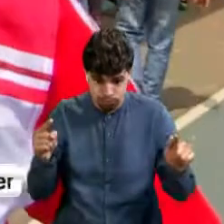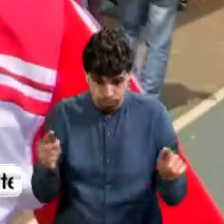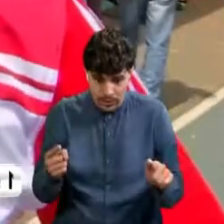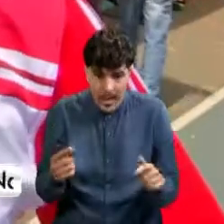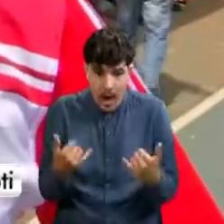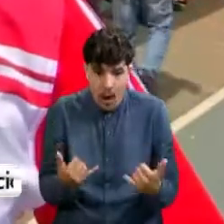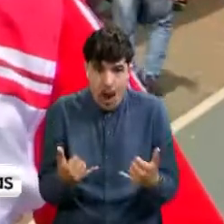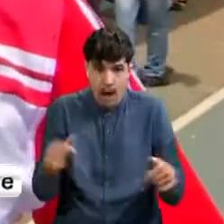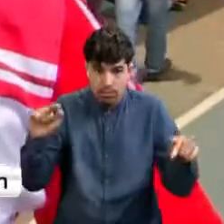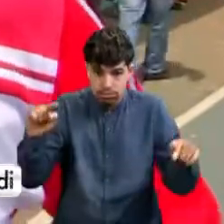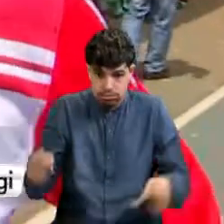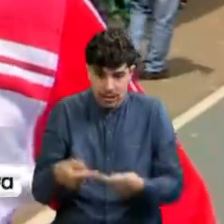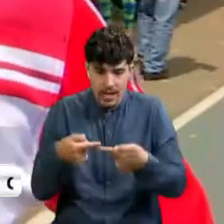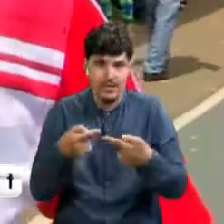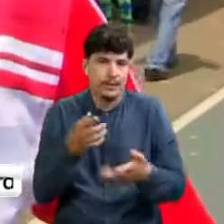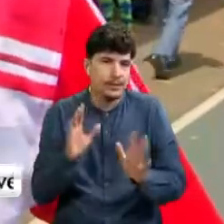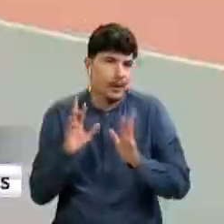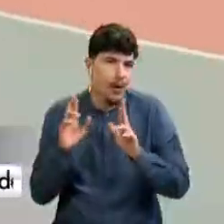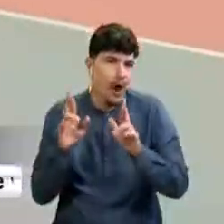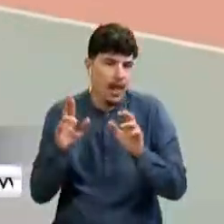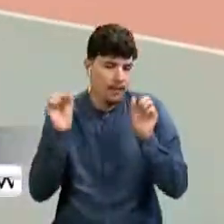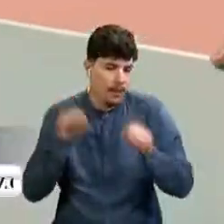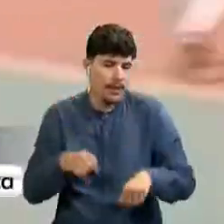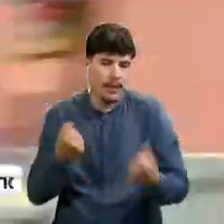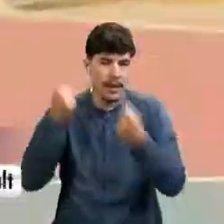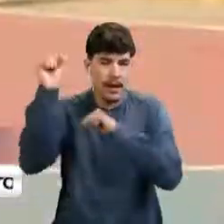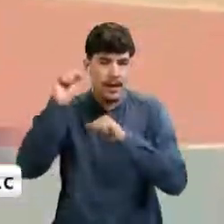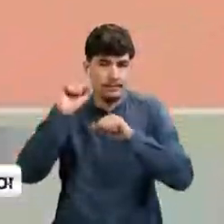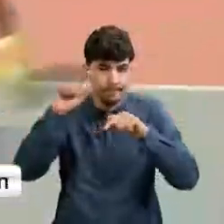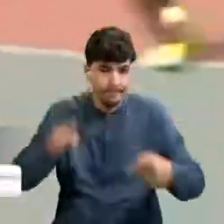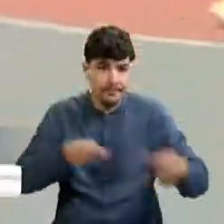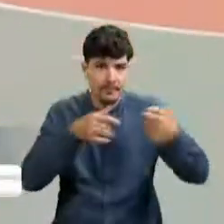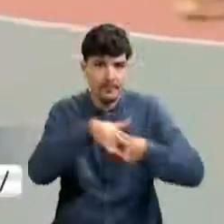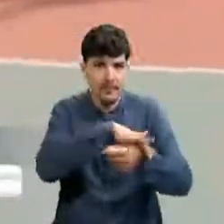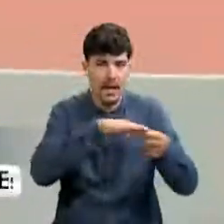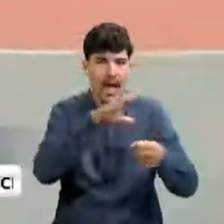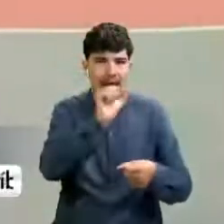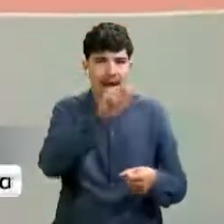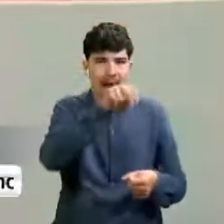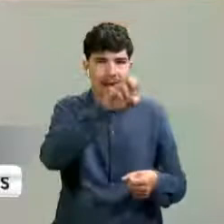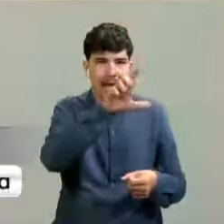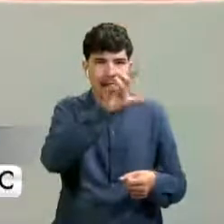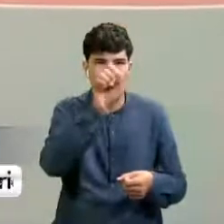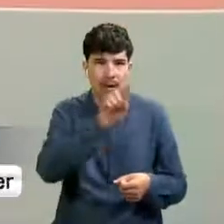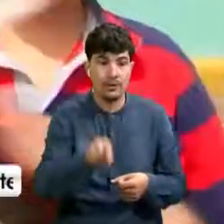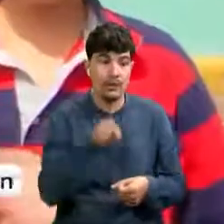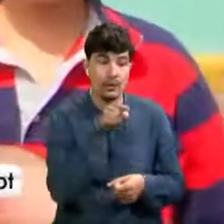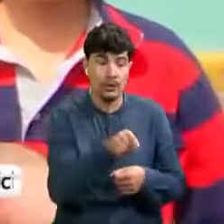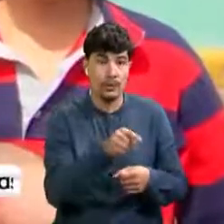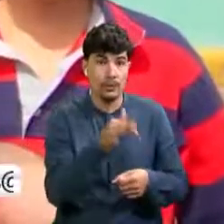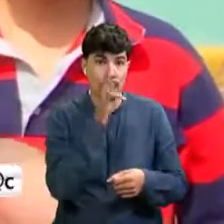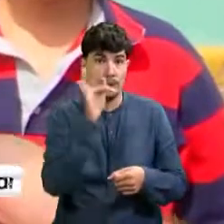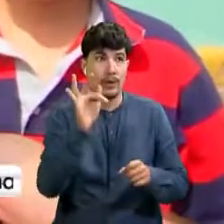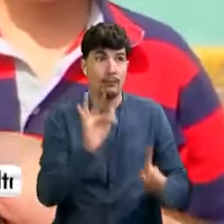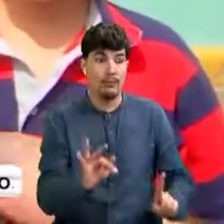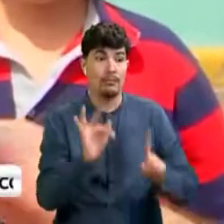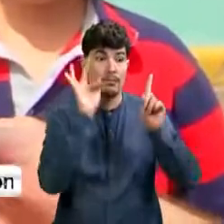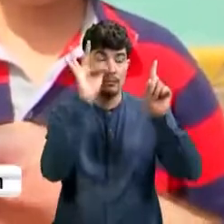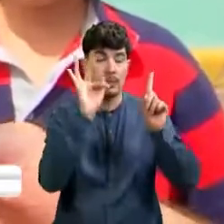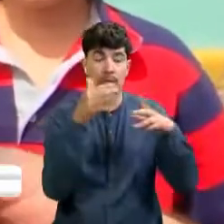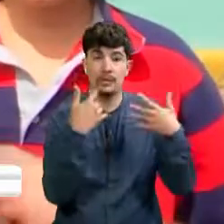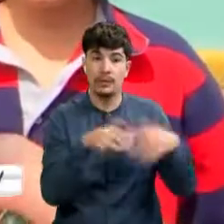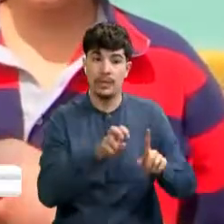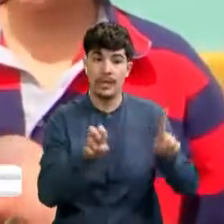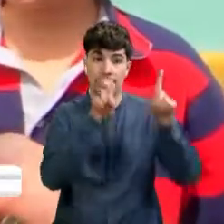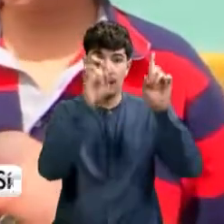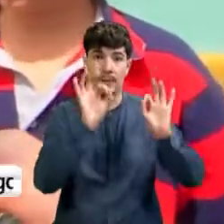bueno, hacer lo que puede que jugar. El encuentro se jugará en el barrio Canelos y promete un altísimo nivel. Dura,